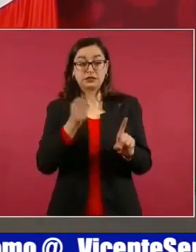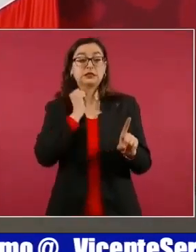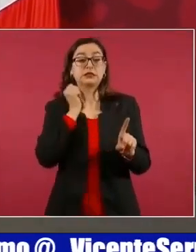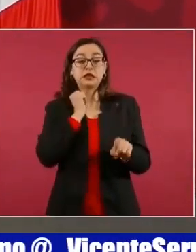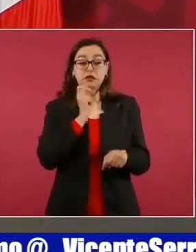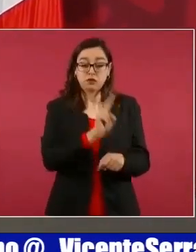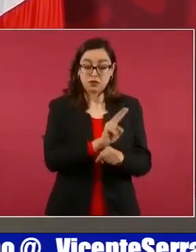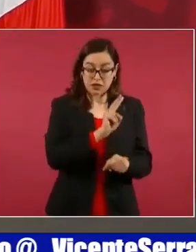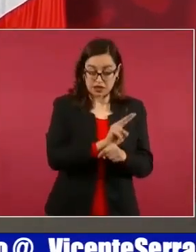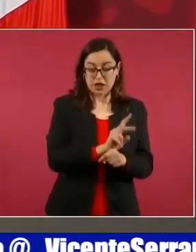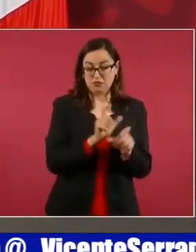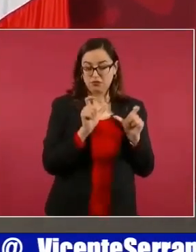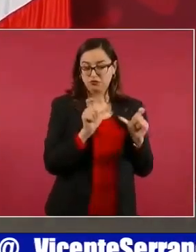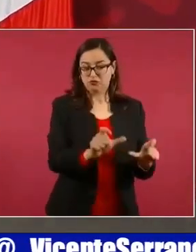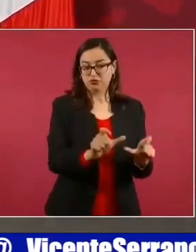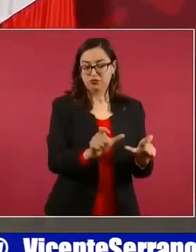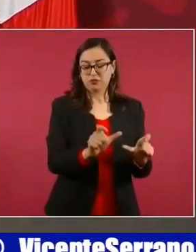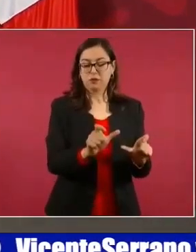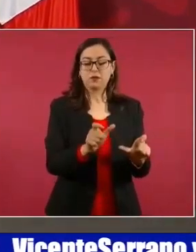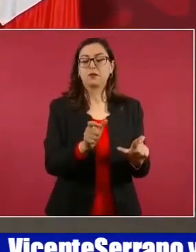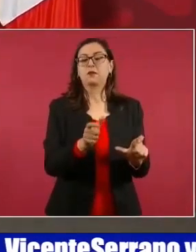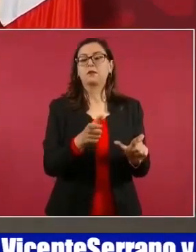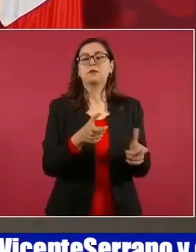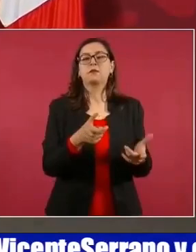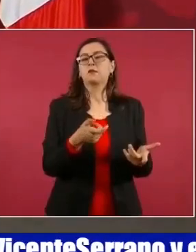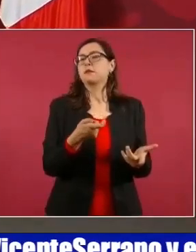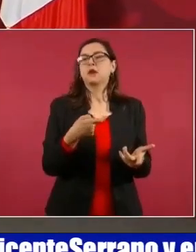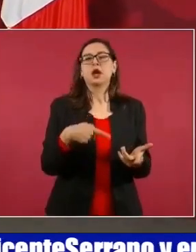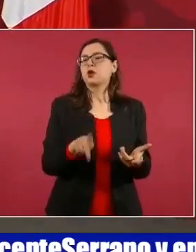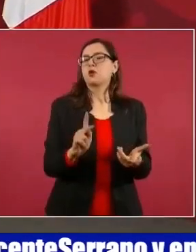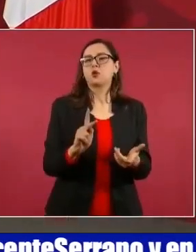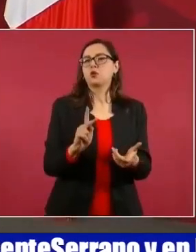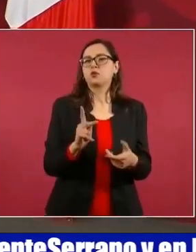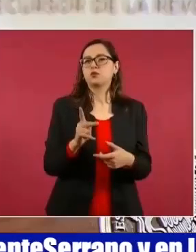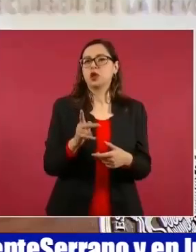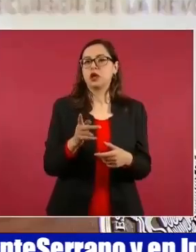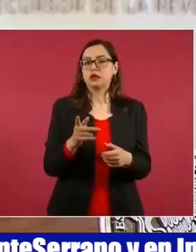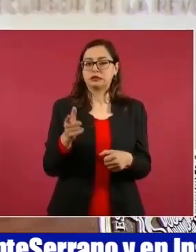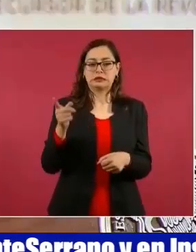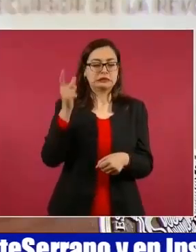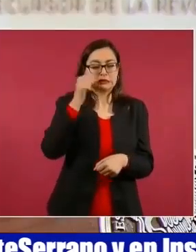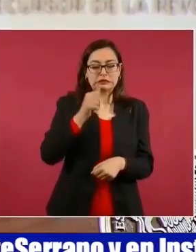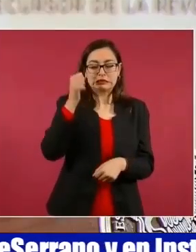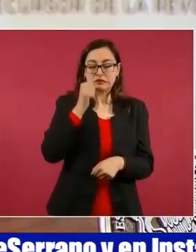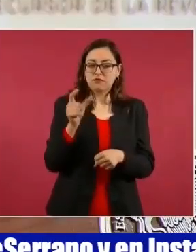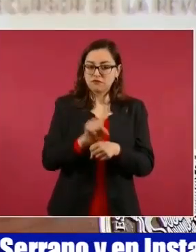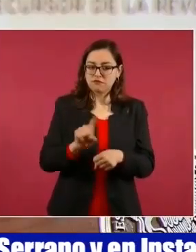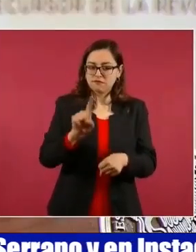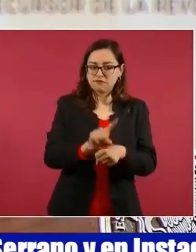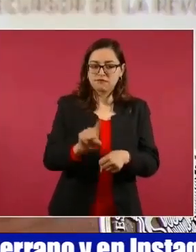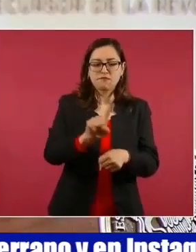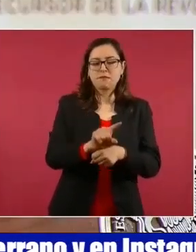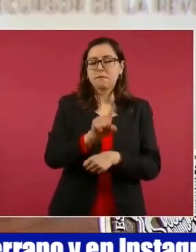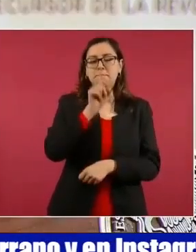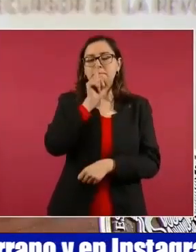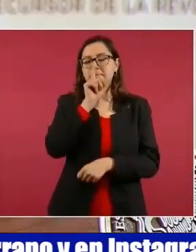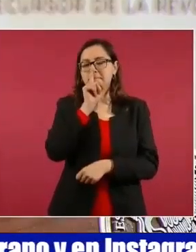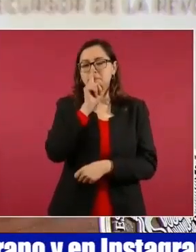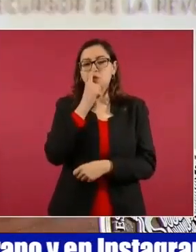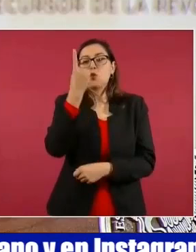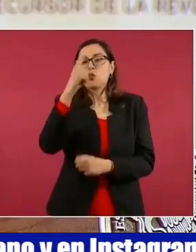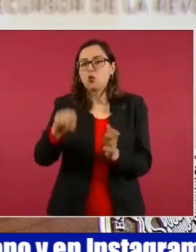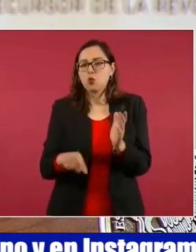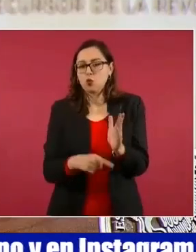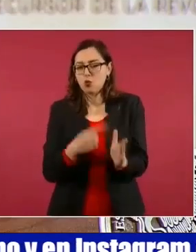por qué no enfrenta las consecuencias del caso Ayotzinapa Enrique Peña Nieto. Y que su respuesta es que pues Jesús Murillo Caram tiene